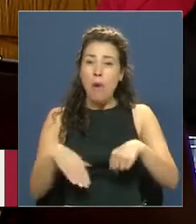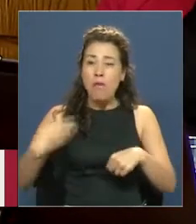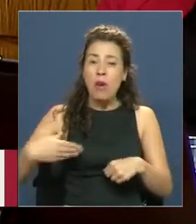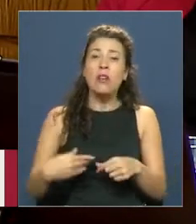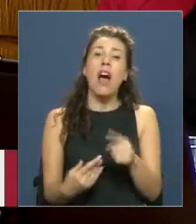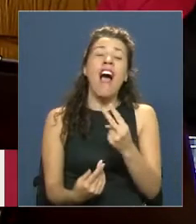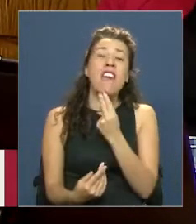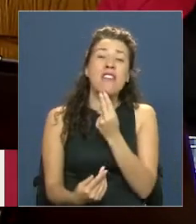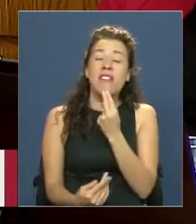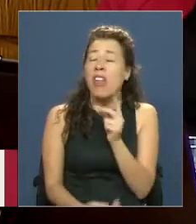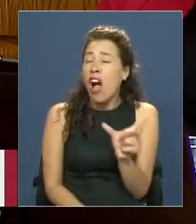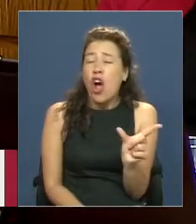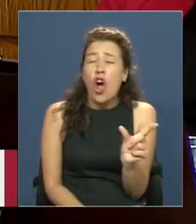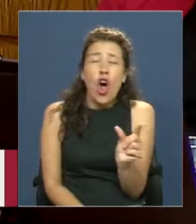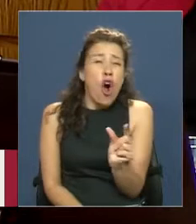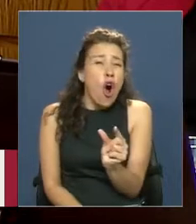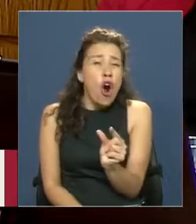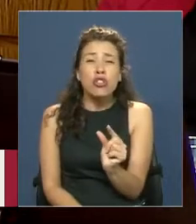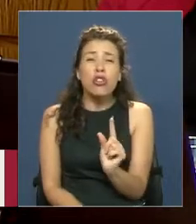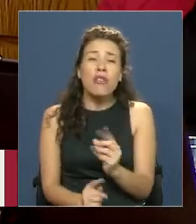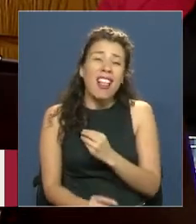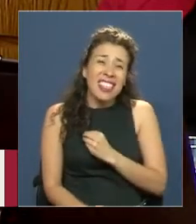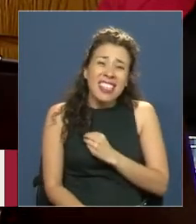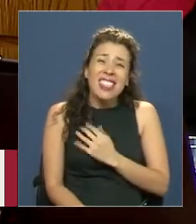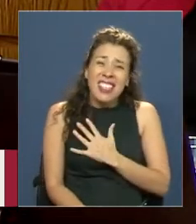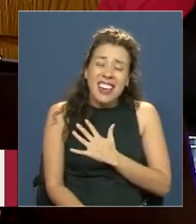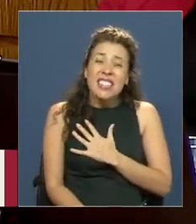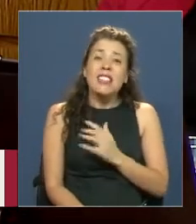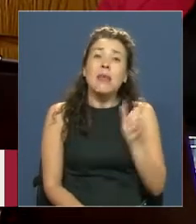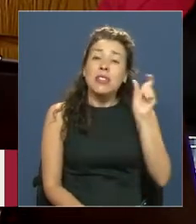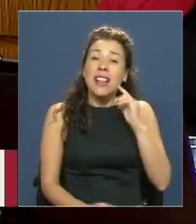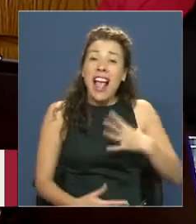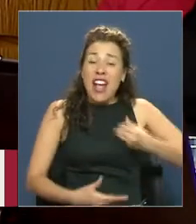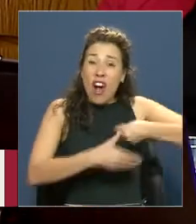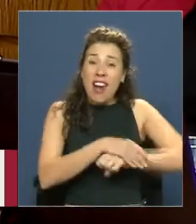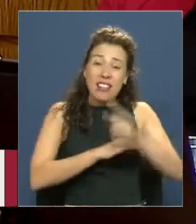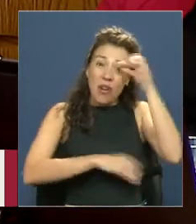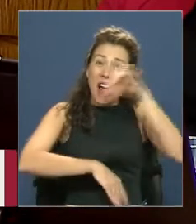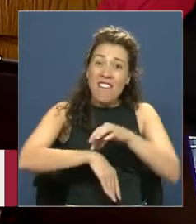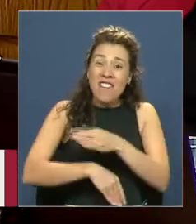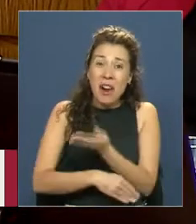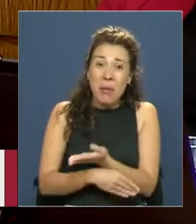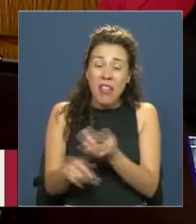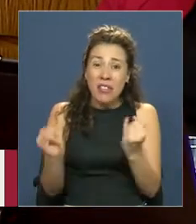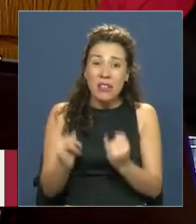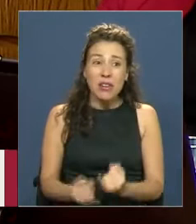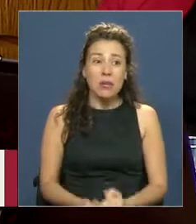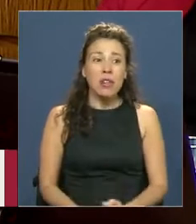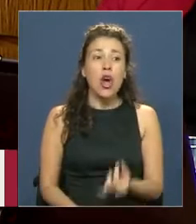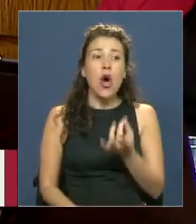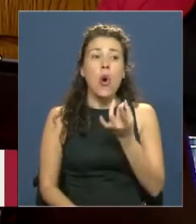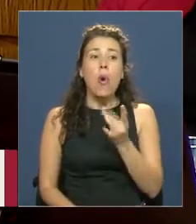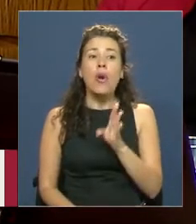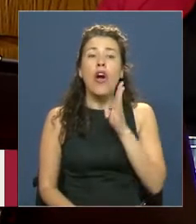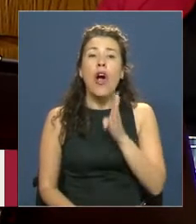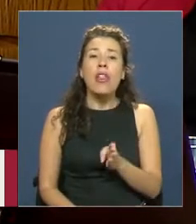vida tan corto, tan triste para aquellos que tienen un hijo con una patología de esta categoría, que lo único que debería